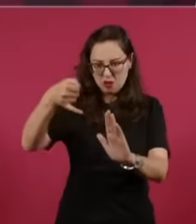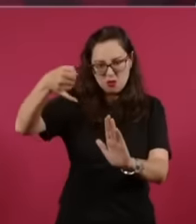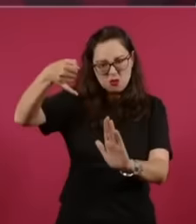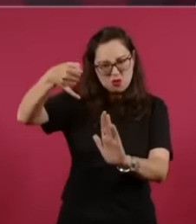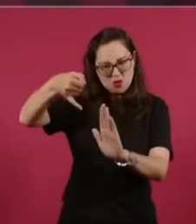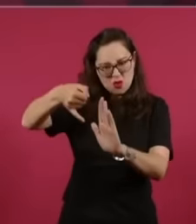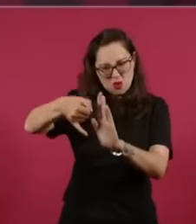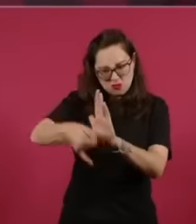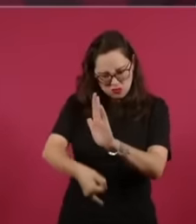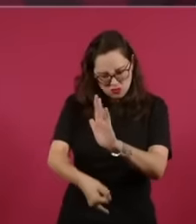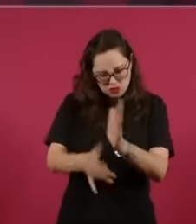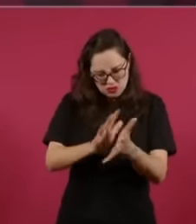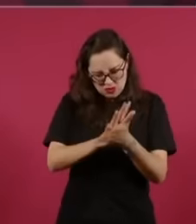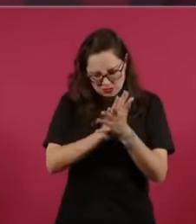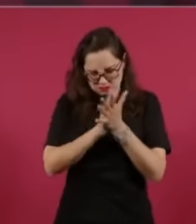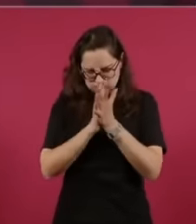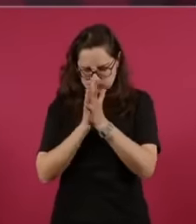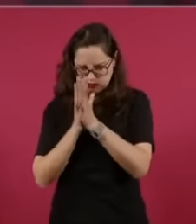y radical,